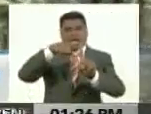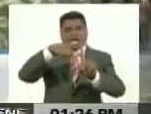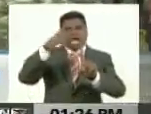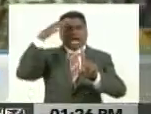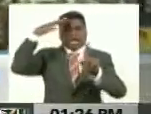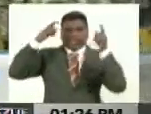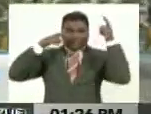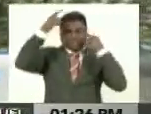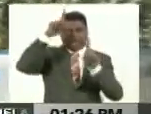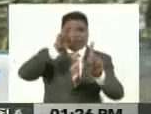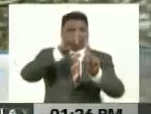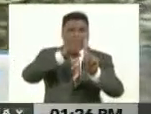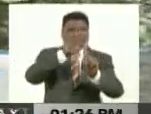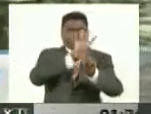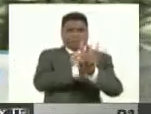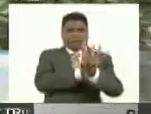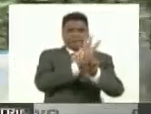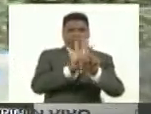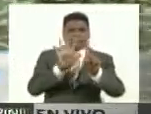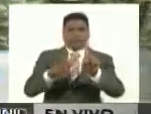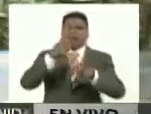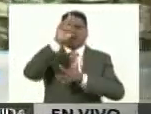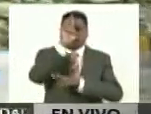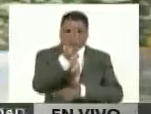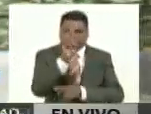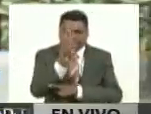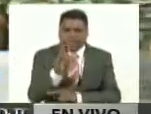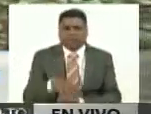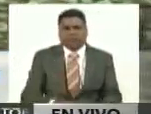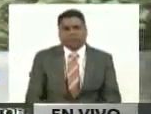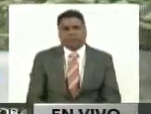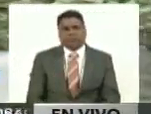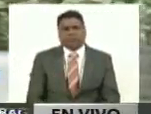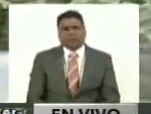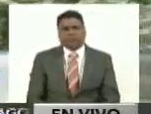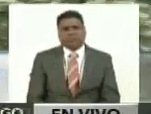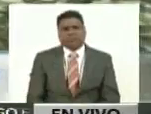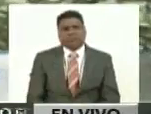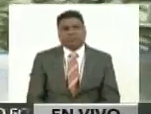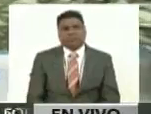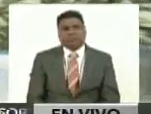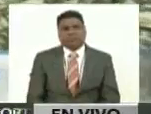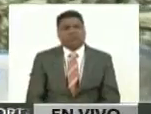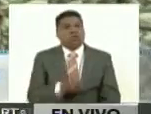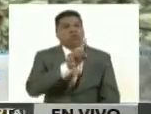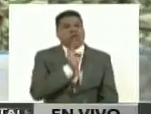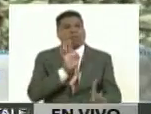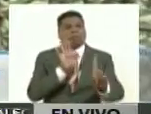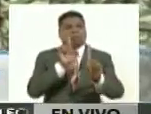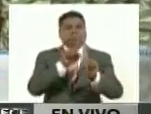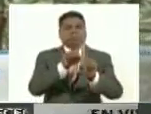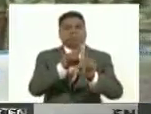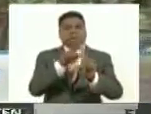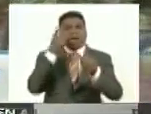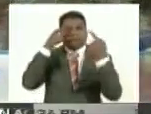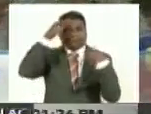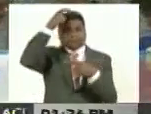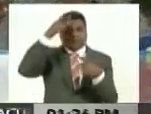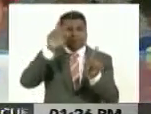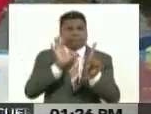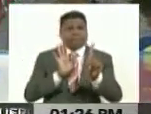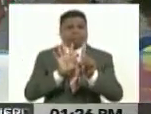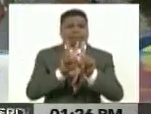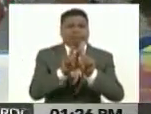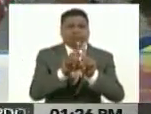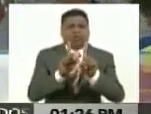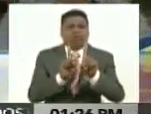a cierta distancia, guardándole respeto. No fueron capaces ni siquiera de acercarse ahí